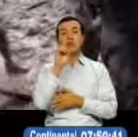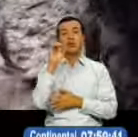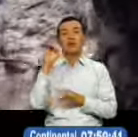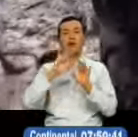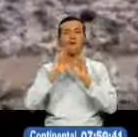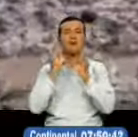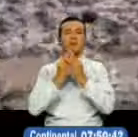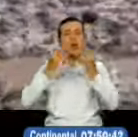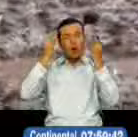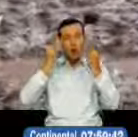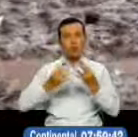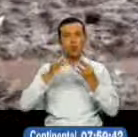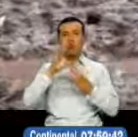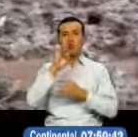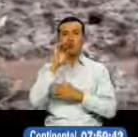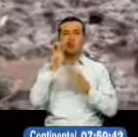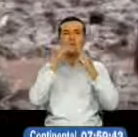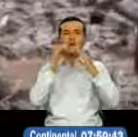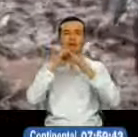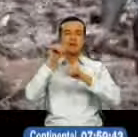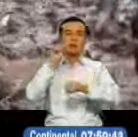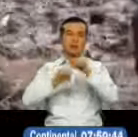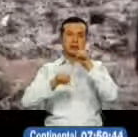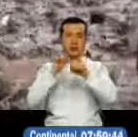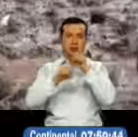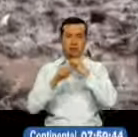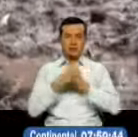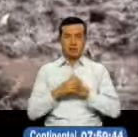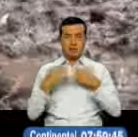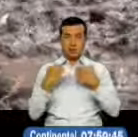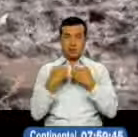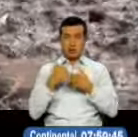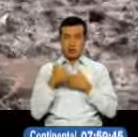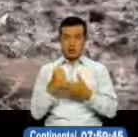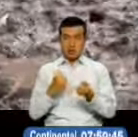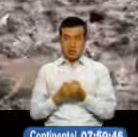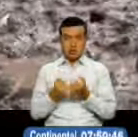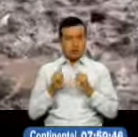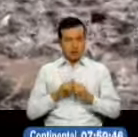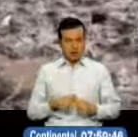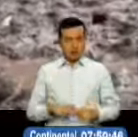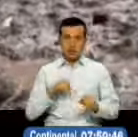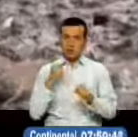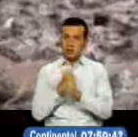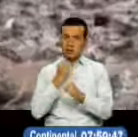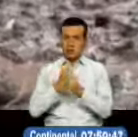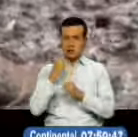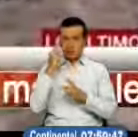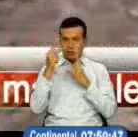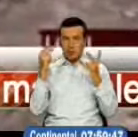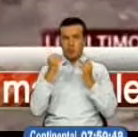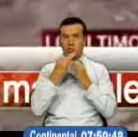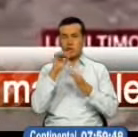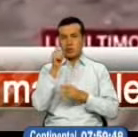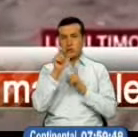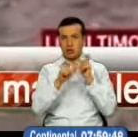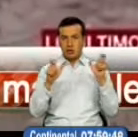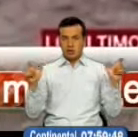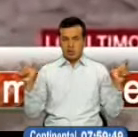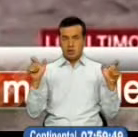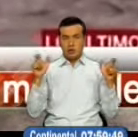familias damnificadas y 80 viviendas destruidas. Los equipos de rescate continúan con las labores de búsqueda de al menos 10